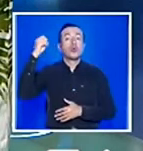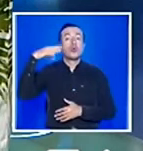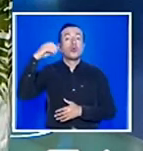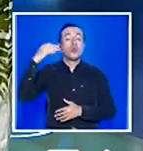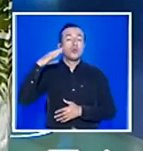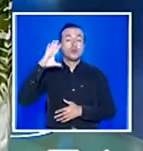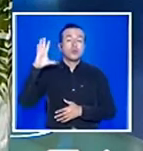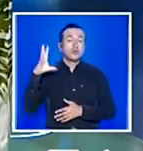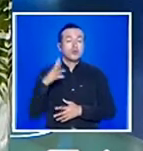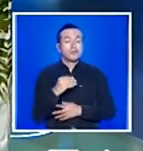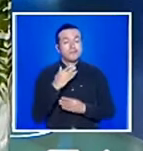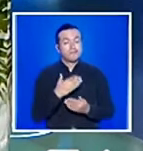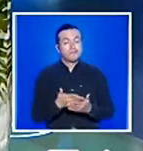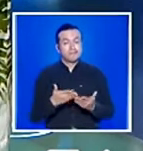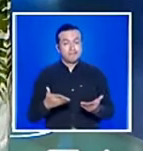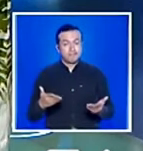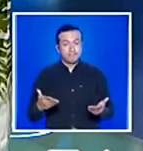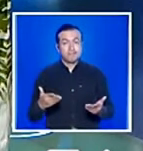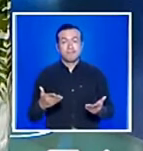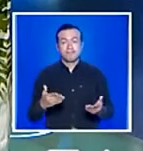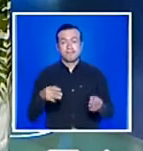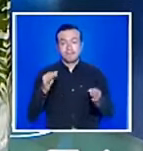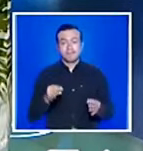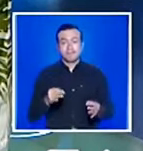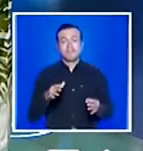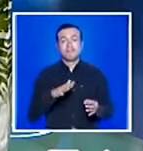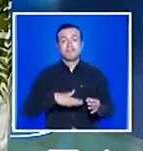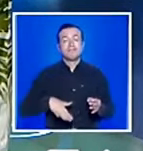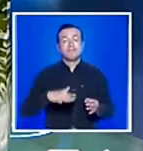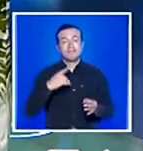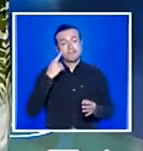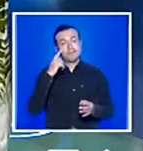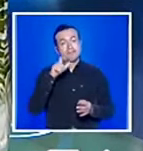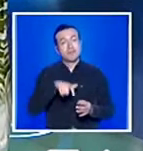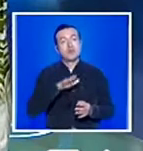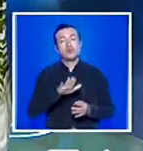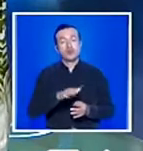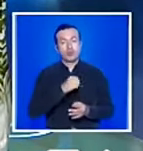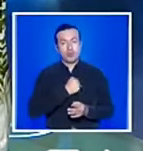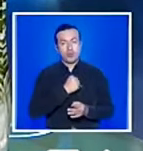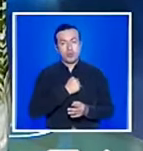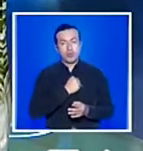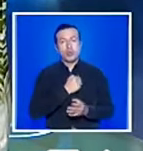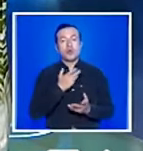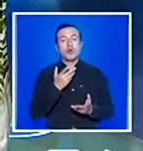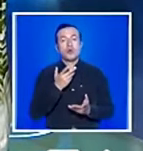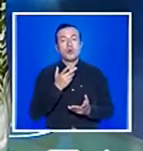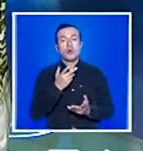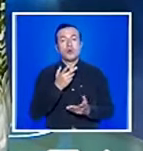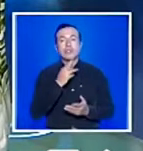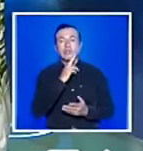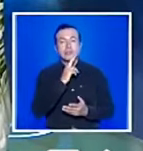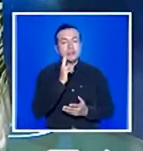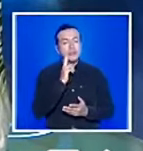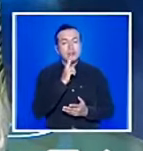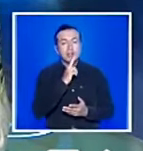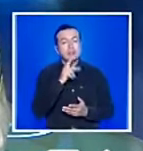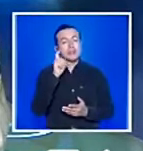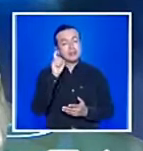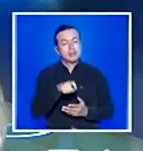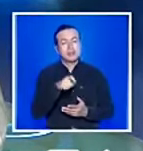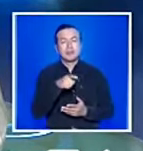todos los productos electrodomésticos que en este caso usa el vecino para su restaurante, donde más precisamente se tiene que ocupar la